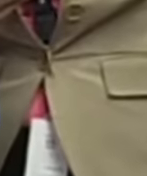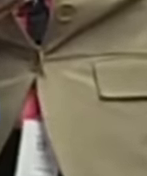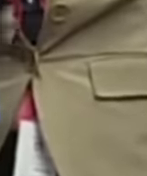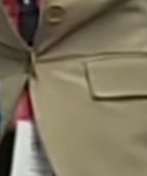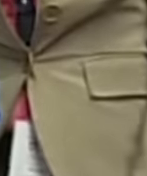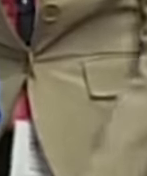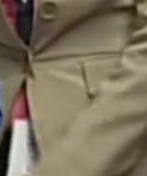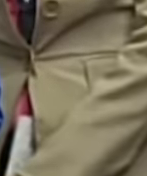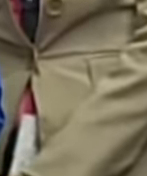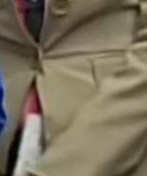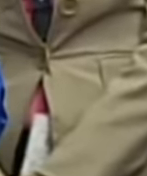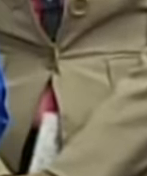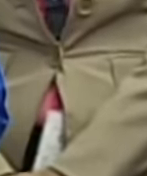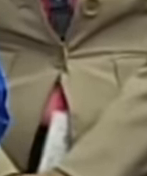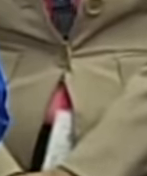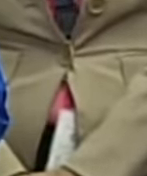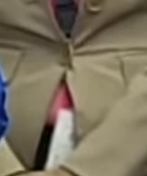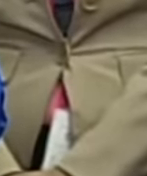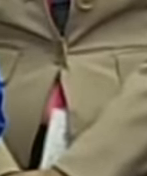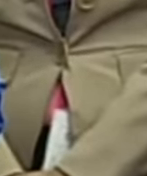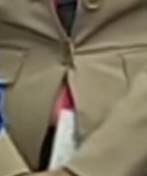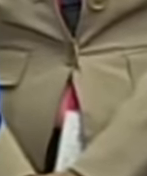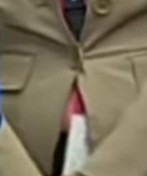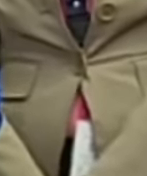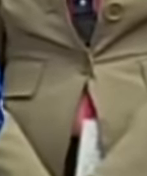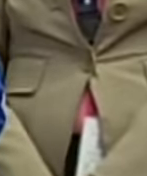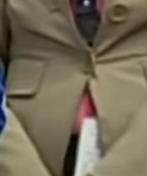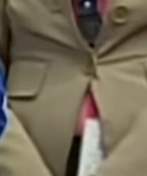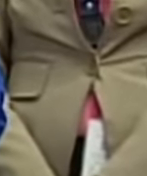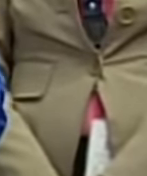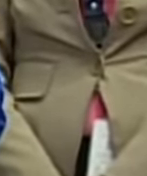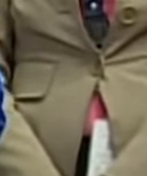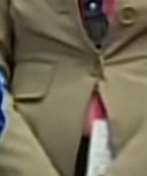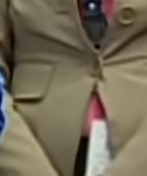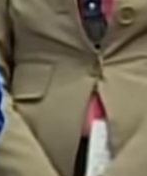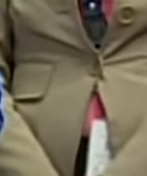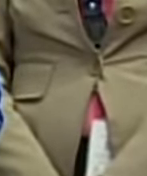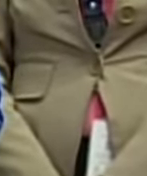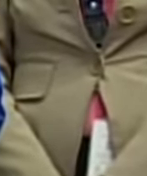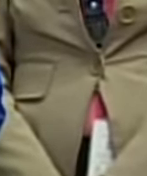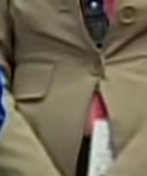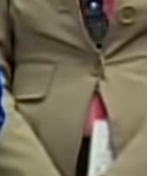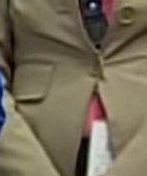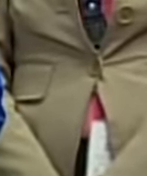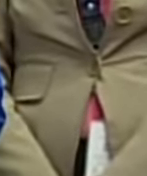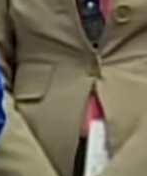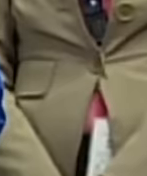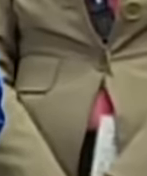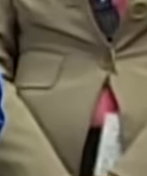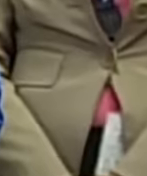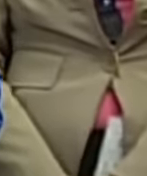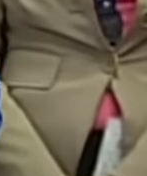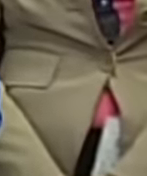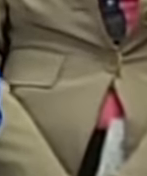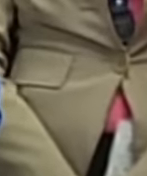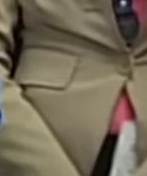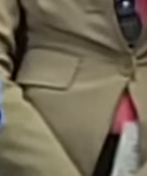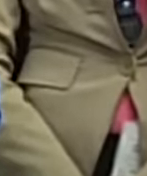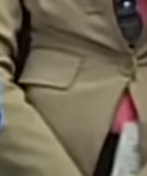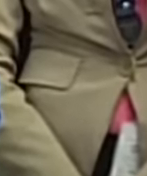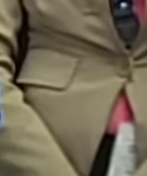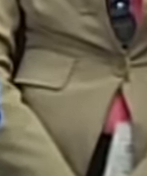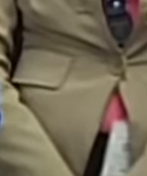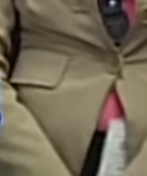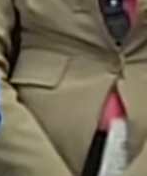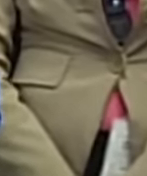Así es, estudios. Agradecemos este contacto informativo que lo establecemos desde el Estado Carabobo, específicamente desde la nueva sede del Partido